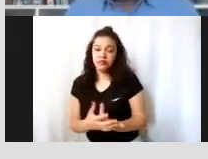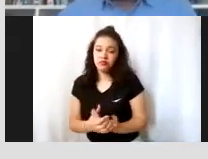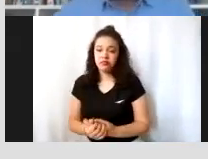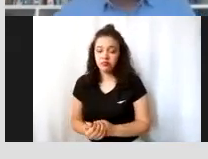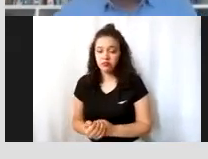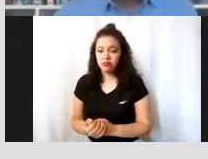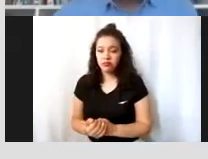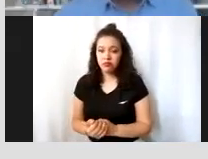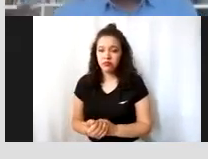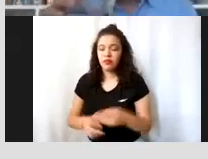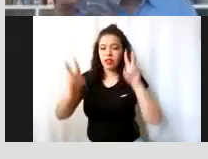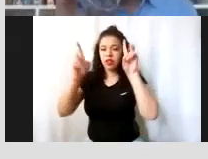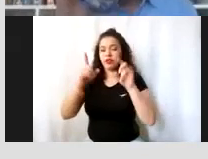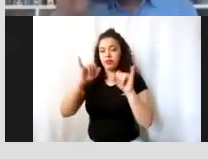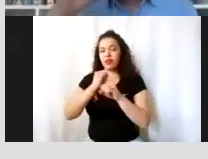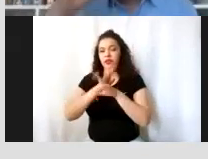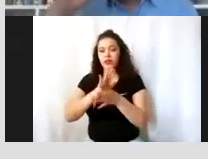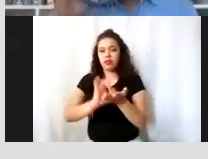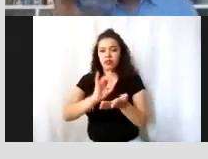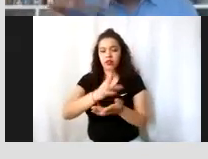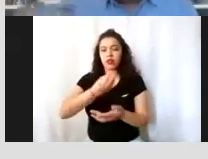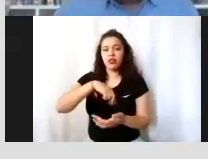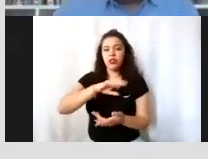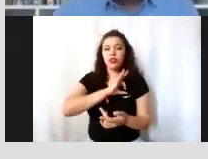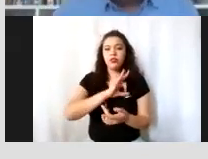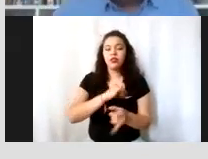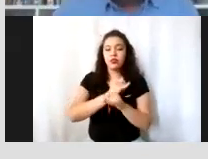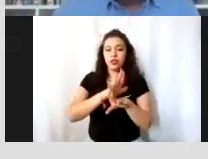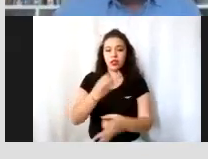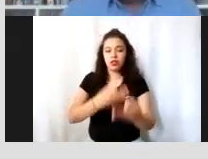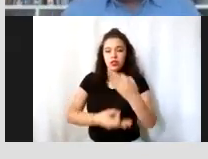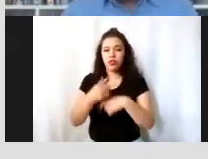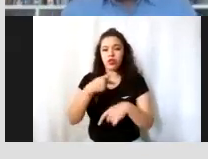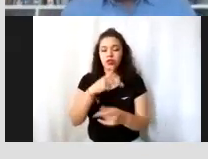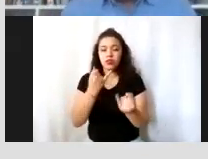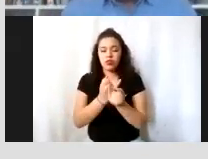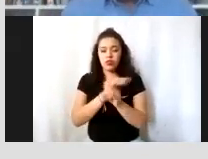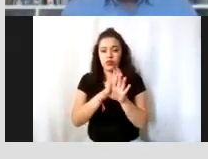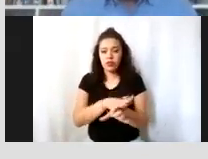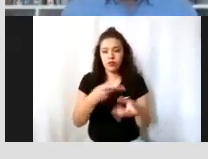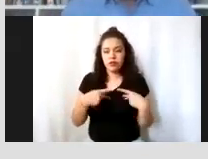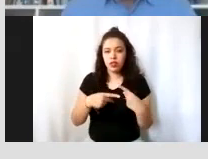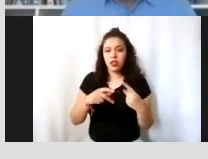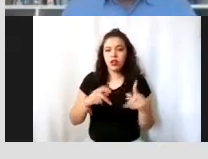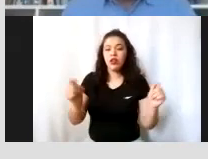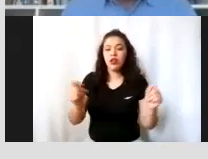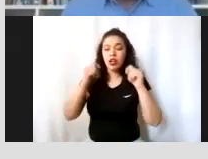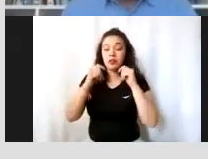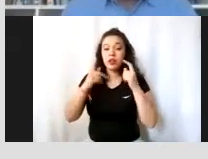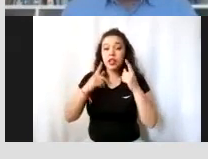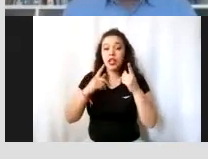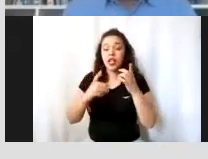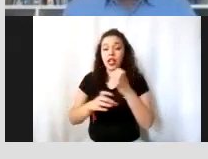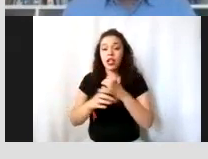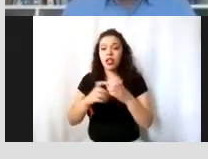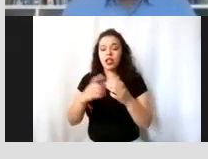en el tema de transferencia dice, nosotros podremos compartir todos o parte de sus datos personales con cualquiera de las empresas relacionadas con el